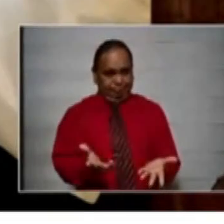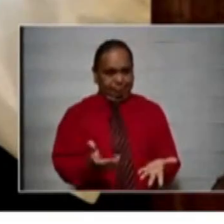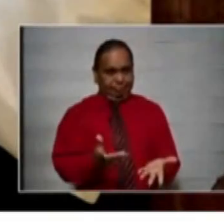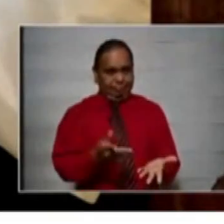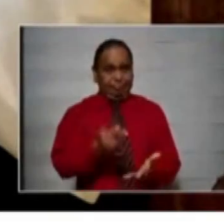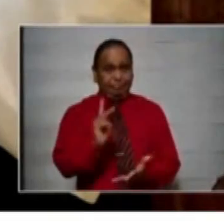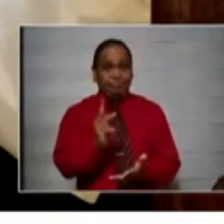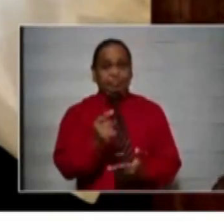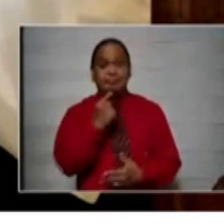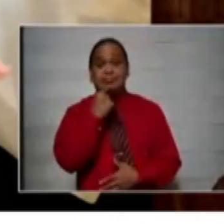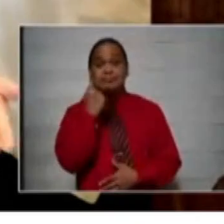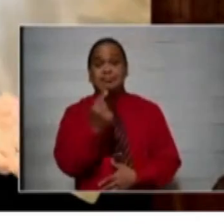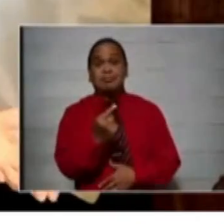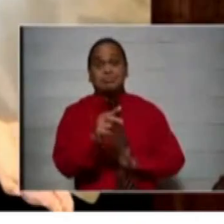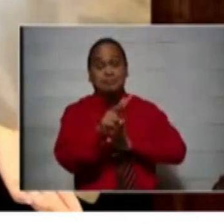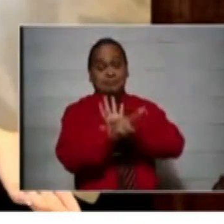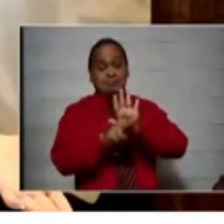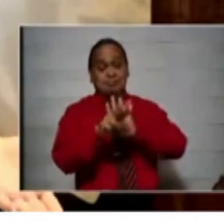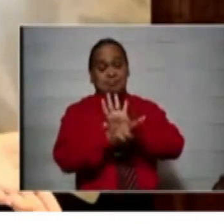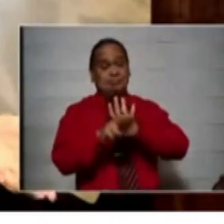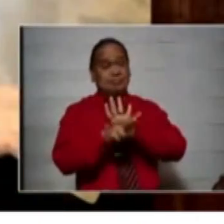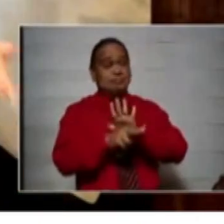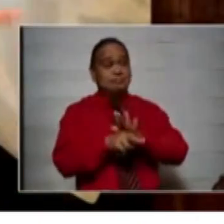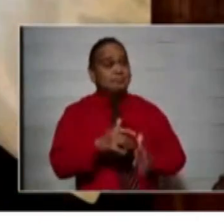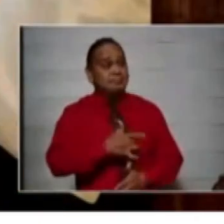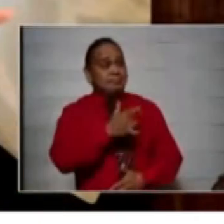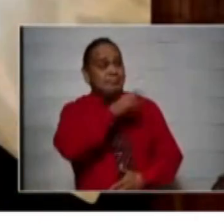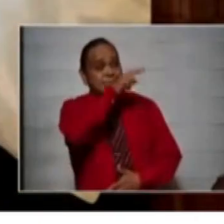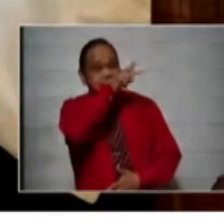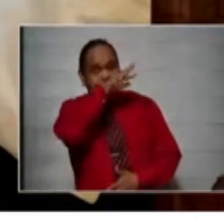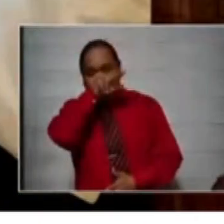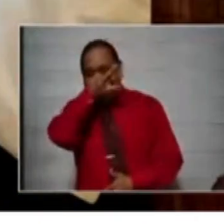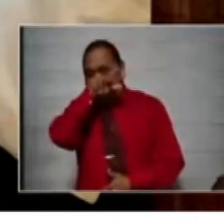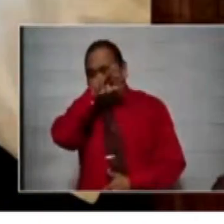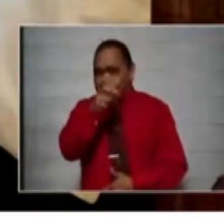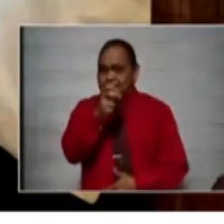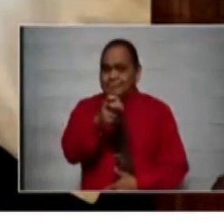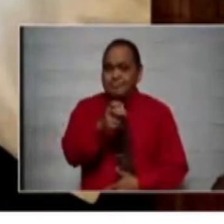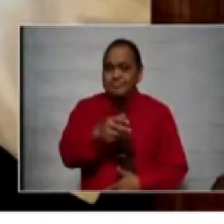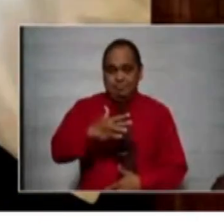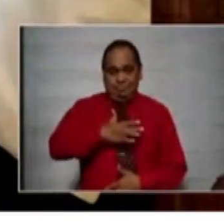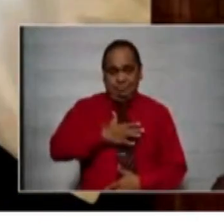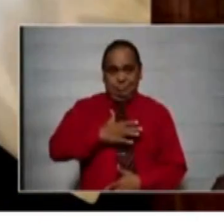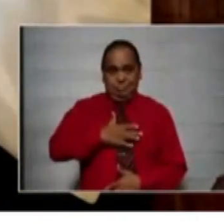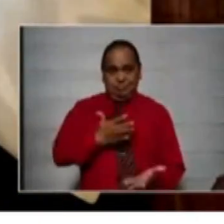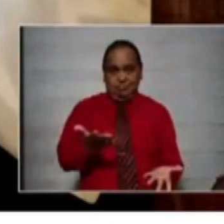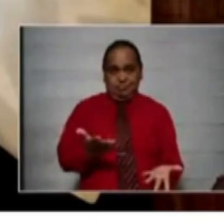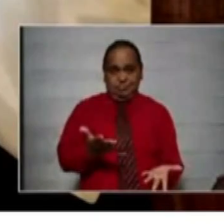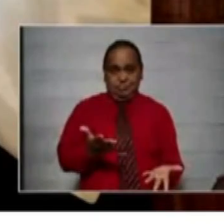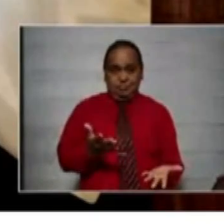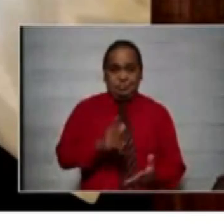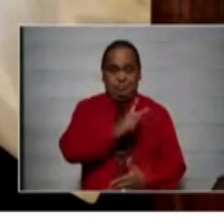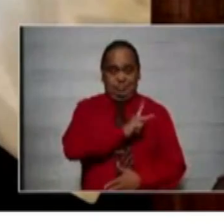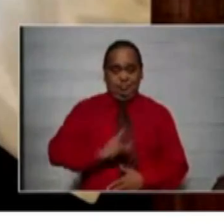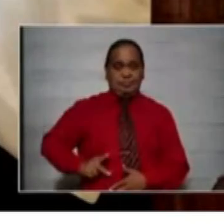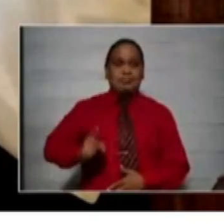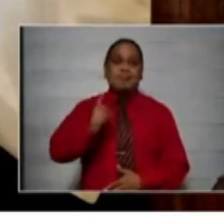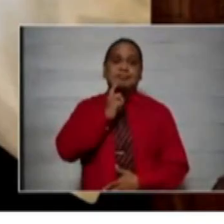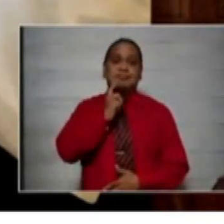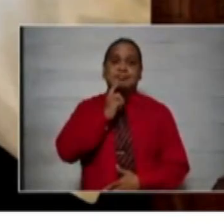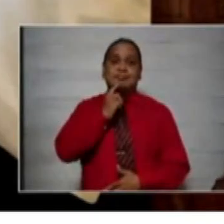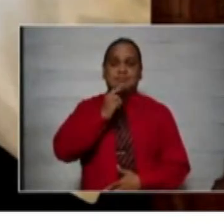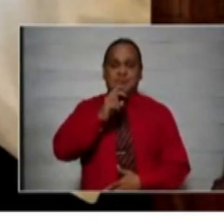en este material que tengo es preocupante no pero en ningún momento como dice antes manuel nosotros no somos